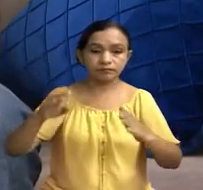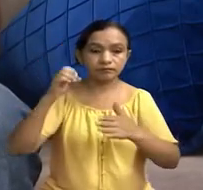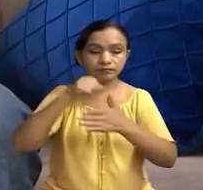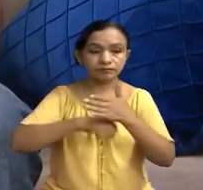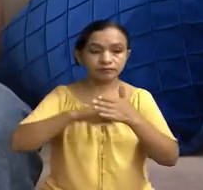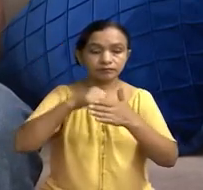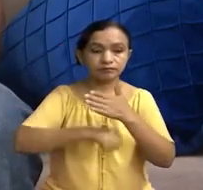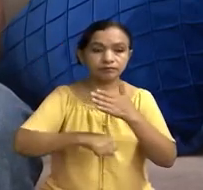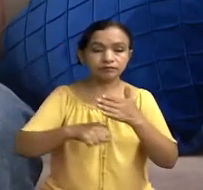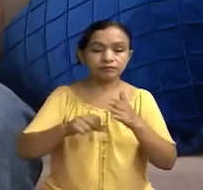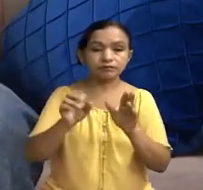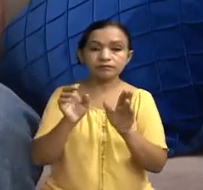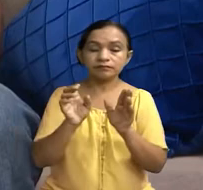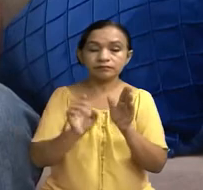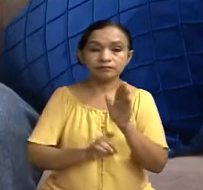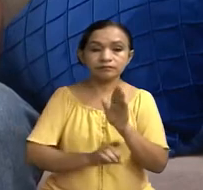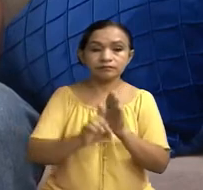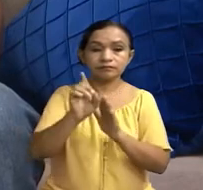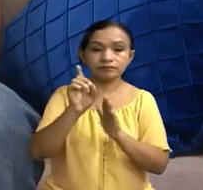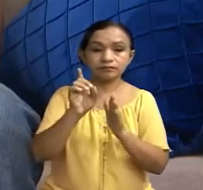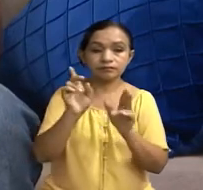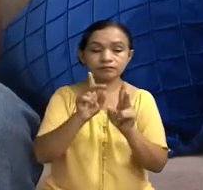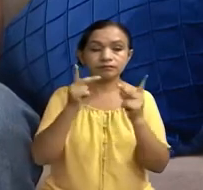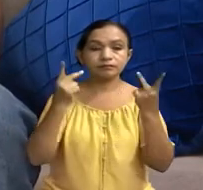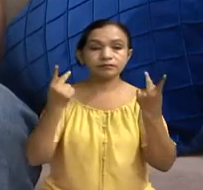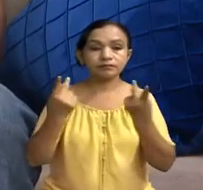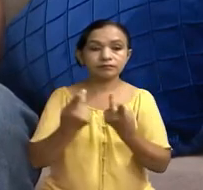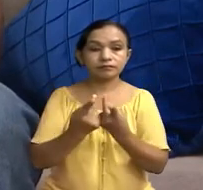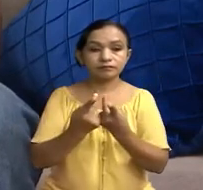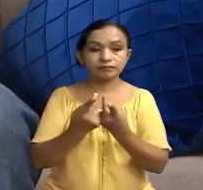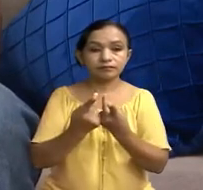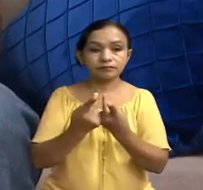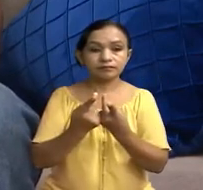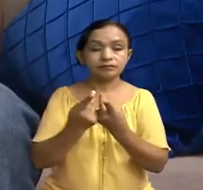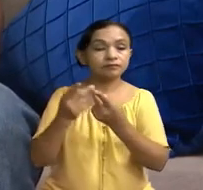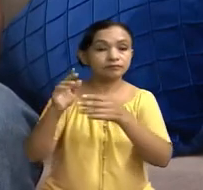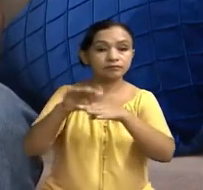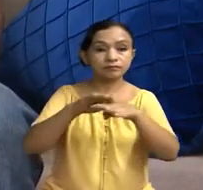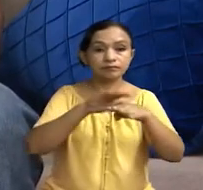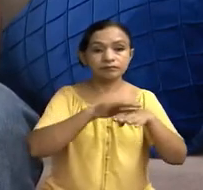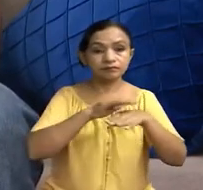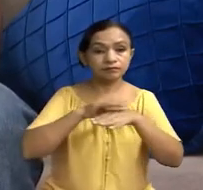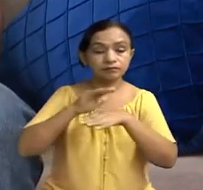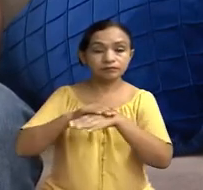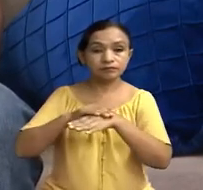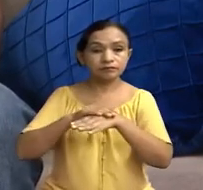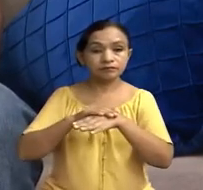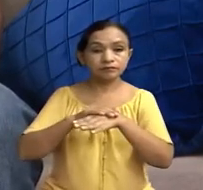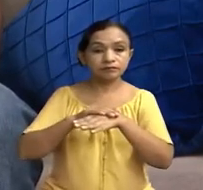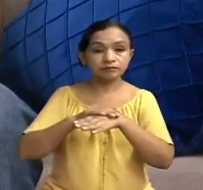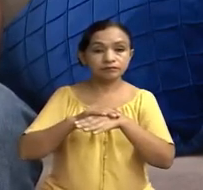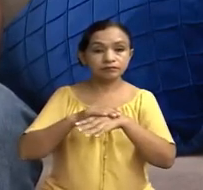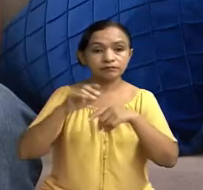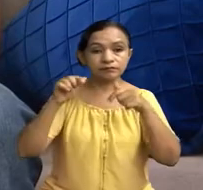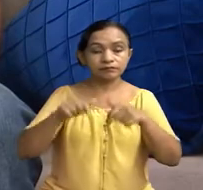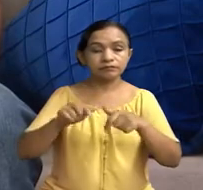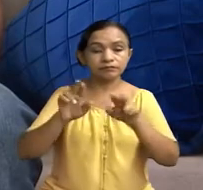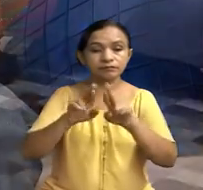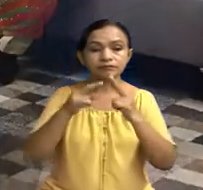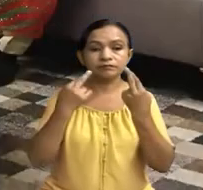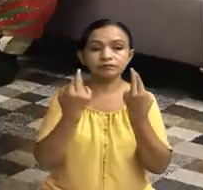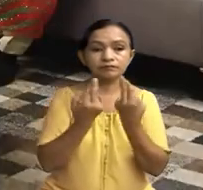la estabilidad y el progreso de nuestra nación, además el pueblo nicaragüense citado y convocado también para darse cita, darse